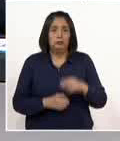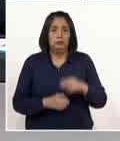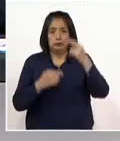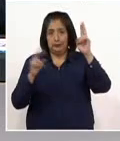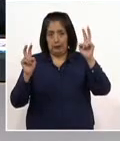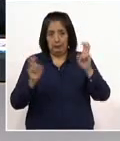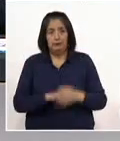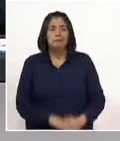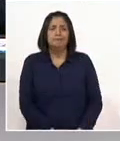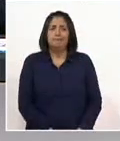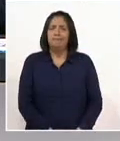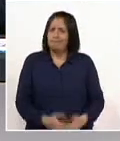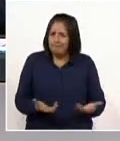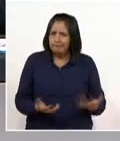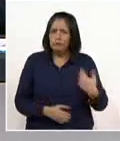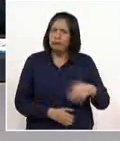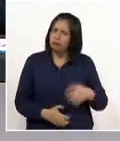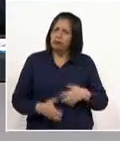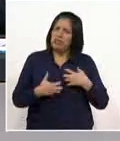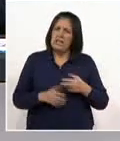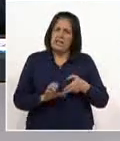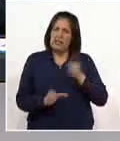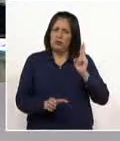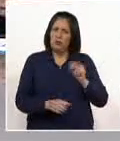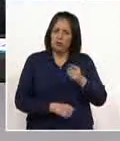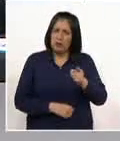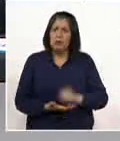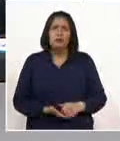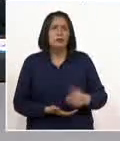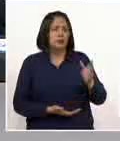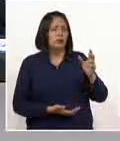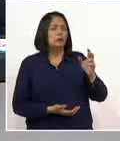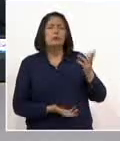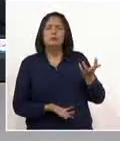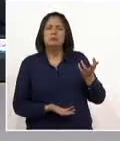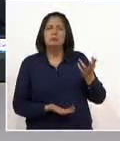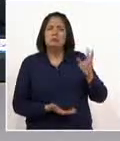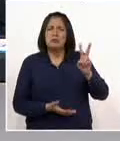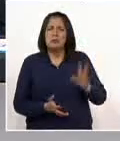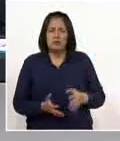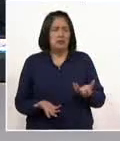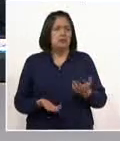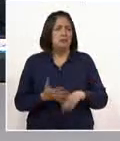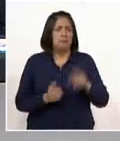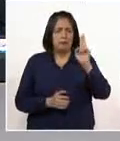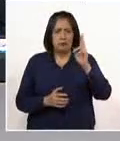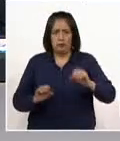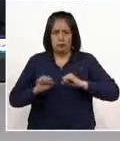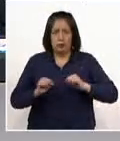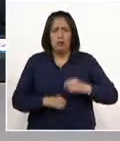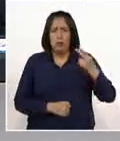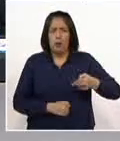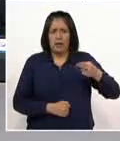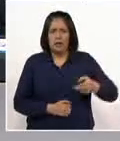temas, porque también sigue causando indignación la renuncia de un inmigrante venezolano a su puesto como profesor de educación física en